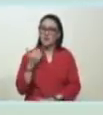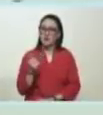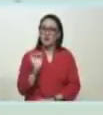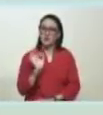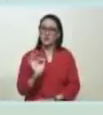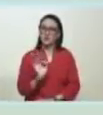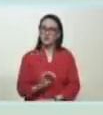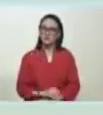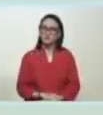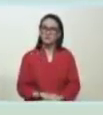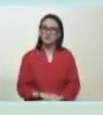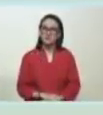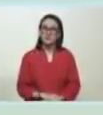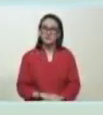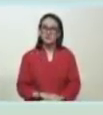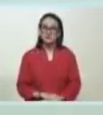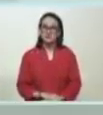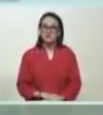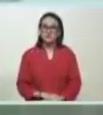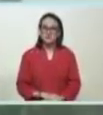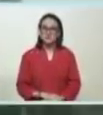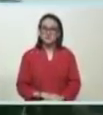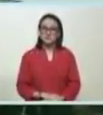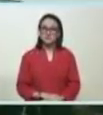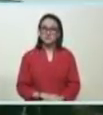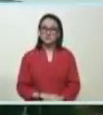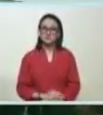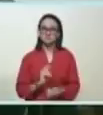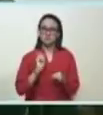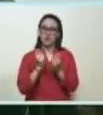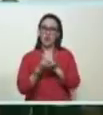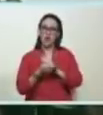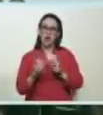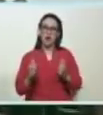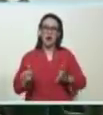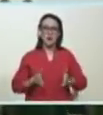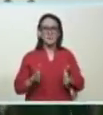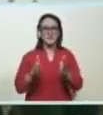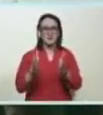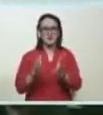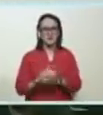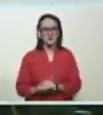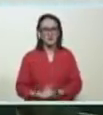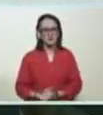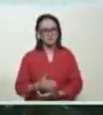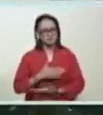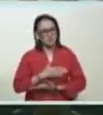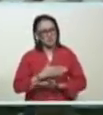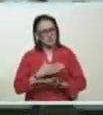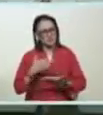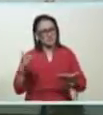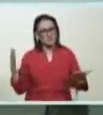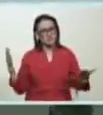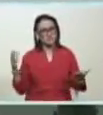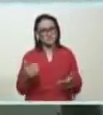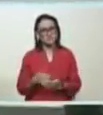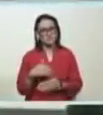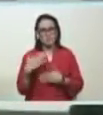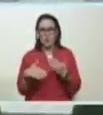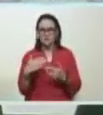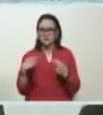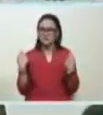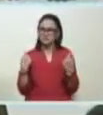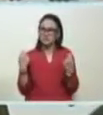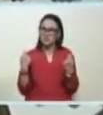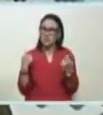Y esa ventana táctica la convertimos en camino, ancho, amplio, con el proceso